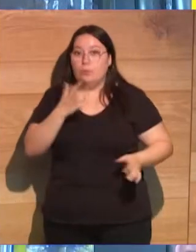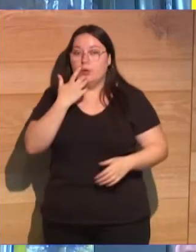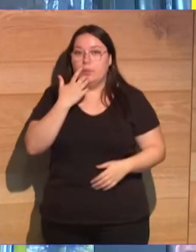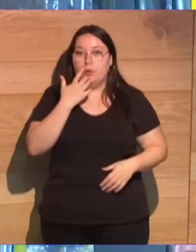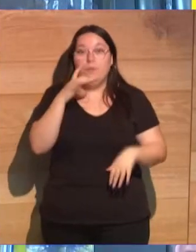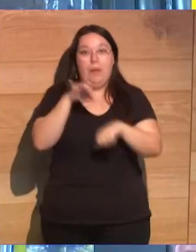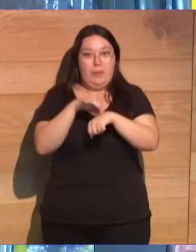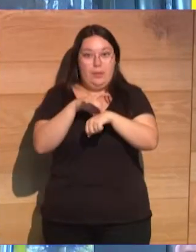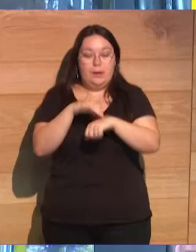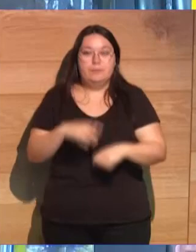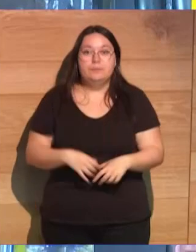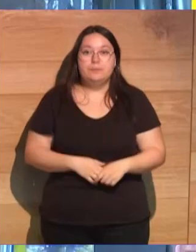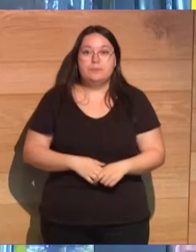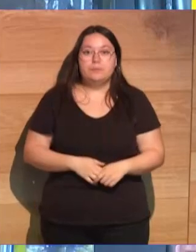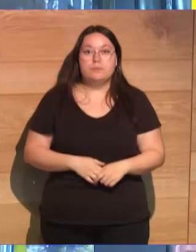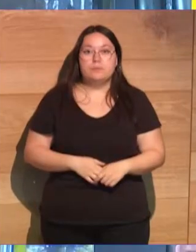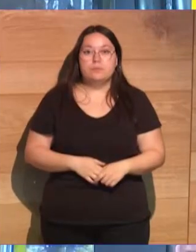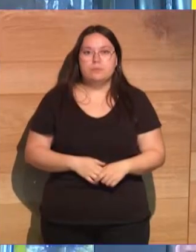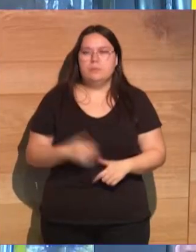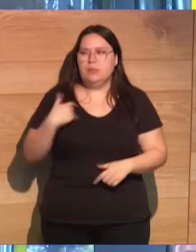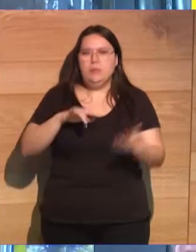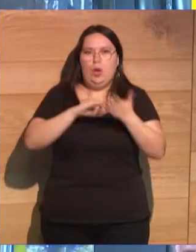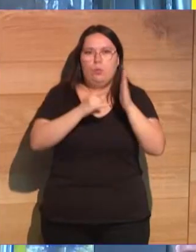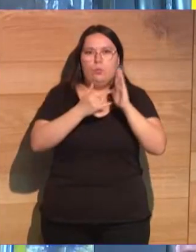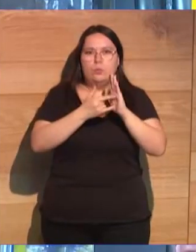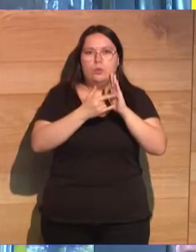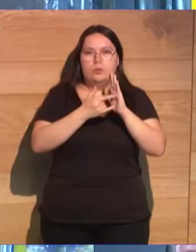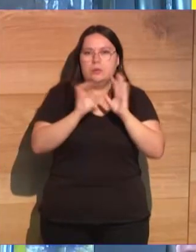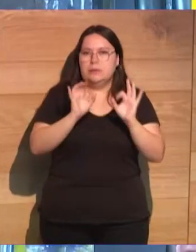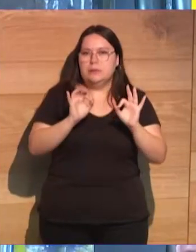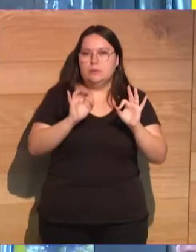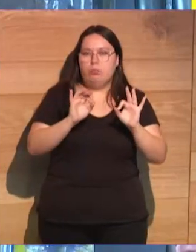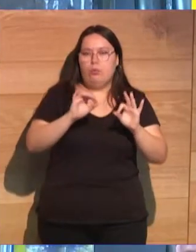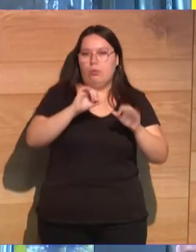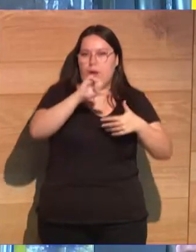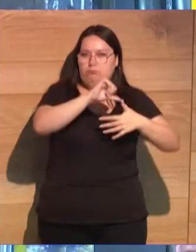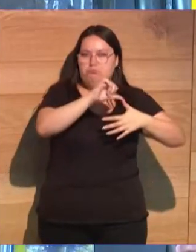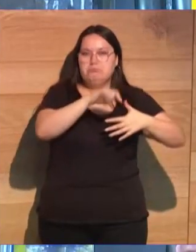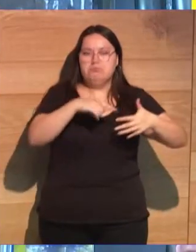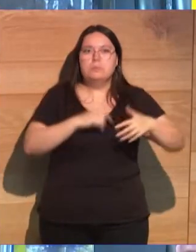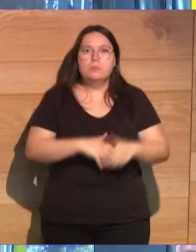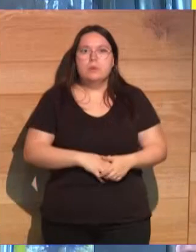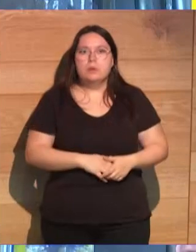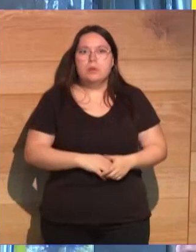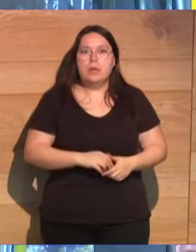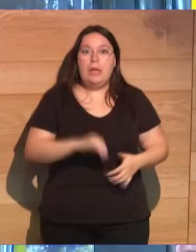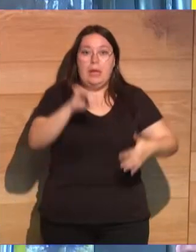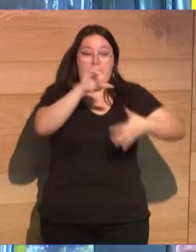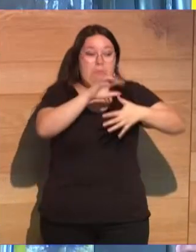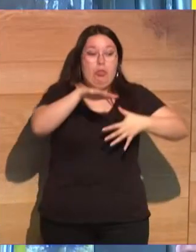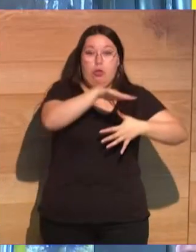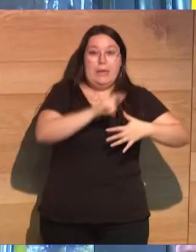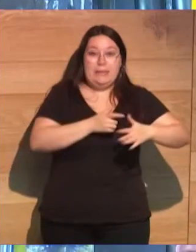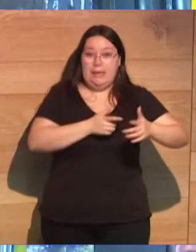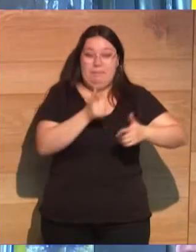la medicina. O sea, hay un proyecto, concretamente es por Sudamérica, que a zonas donde es imposible